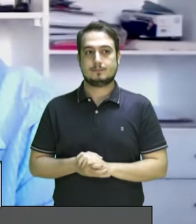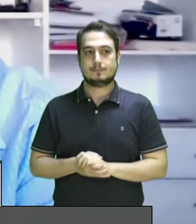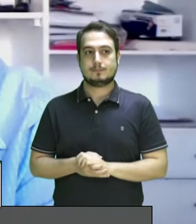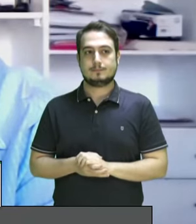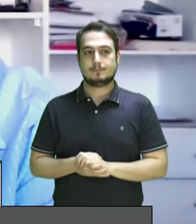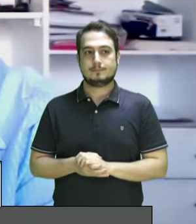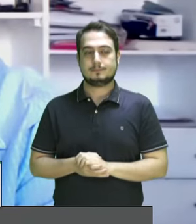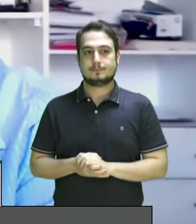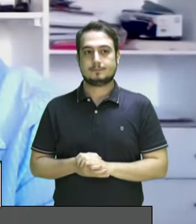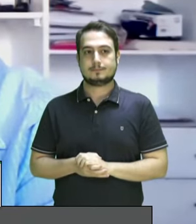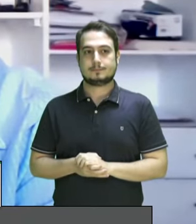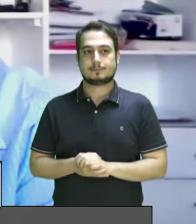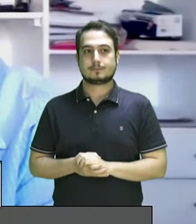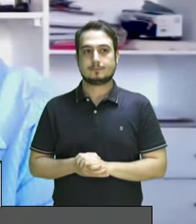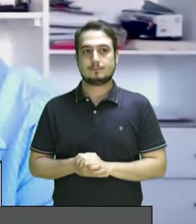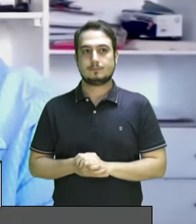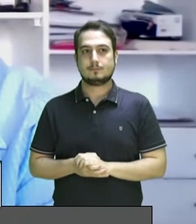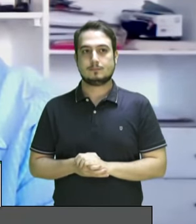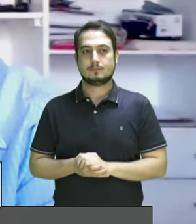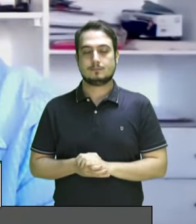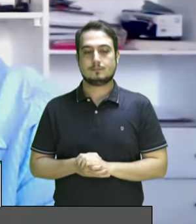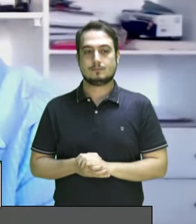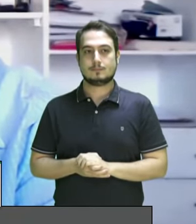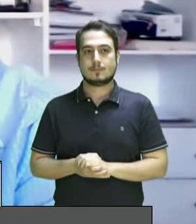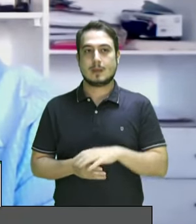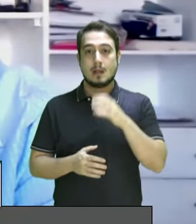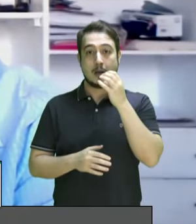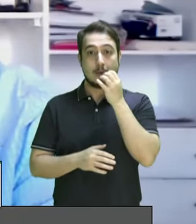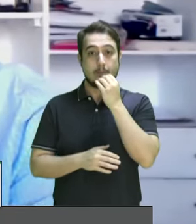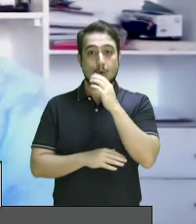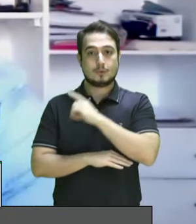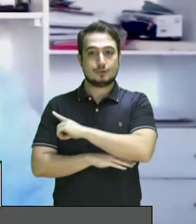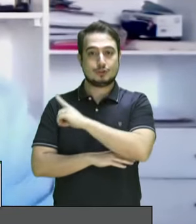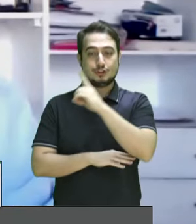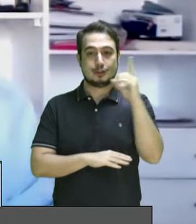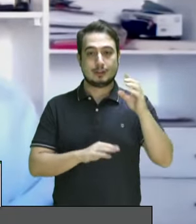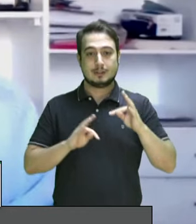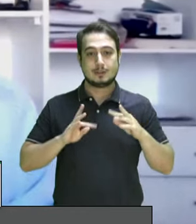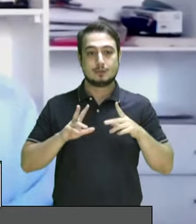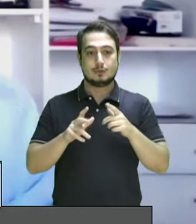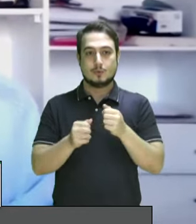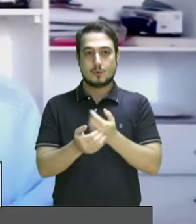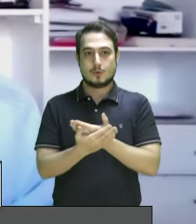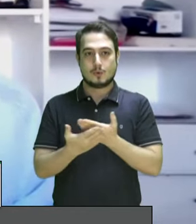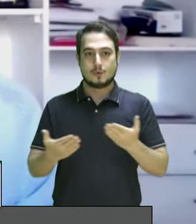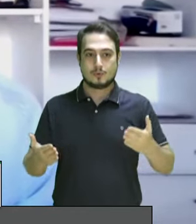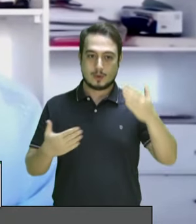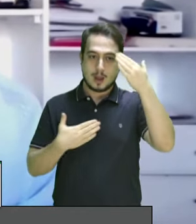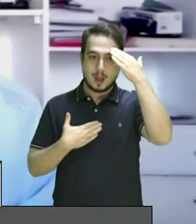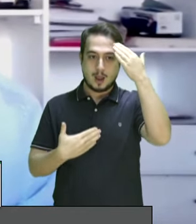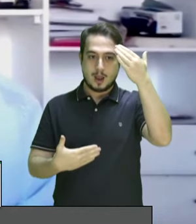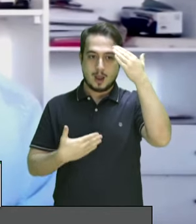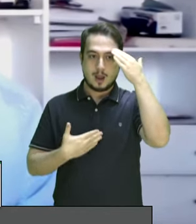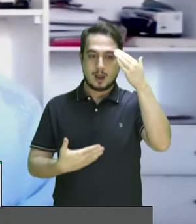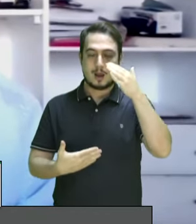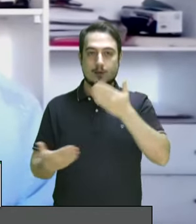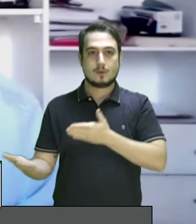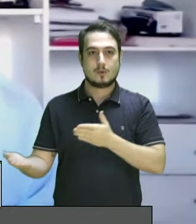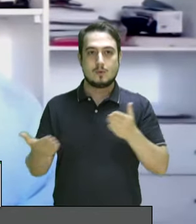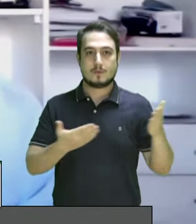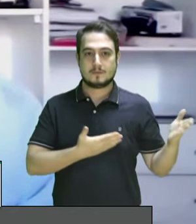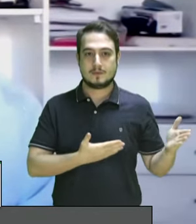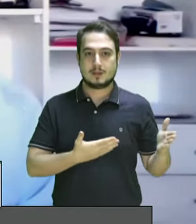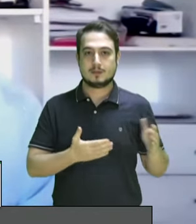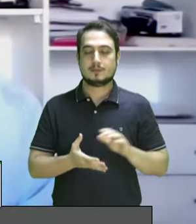buenos días a todas y todos agradezco imensamente el convite en nombre de la Procuraduría Federal de Direito y de